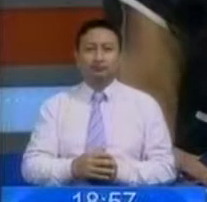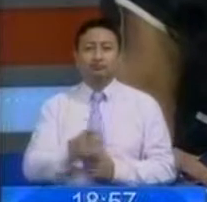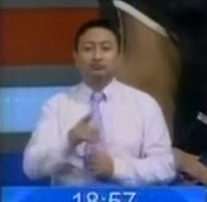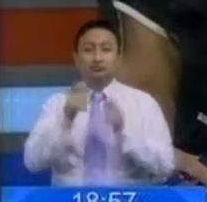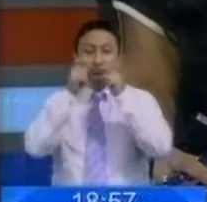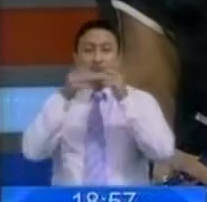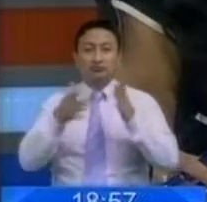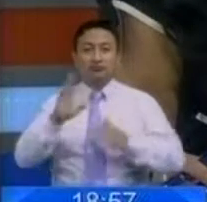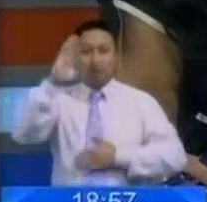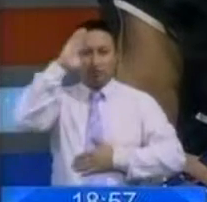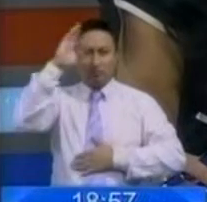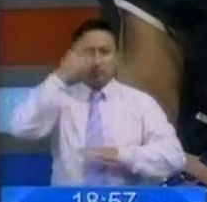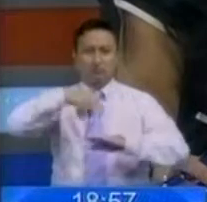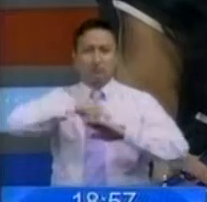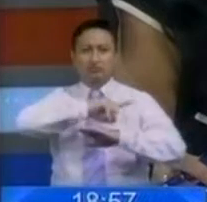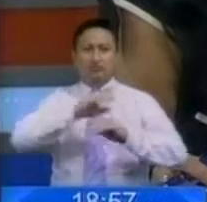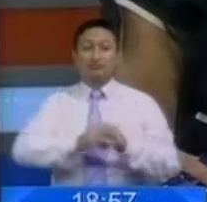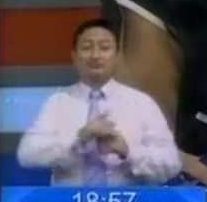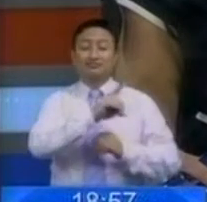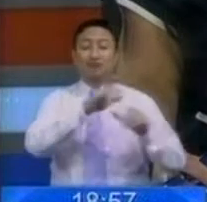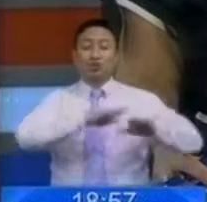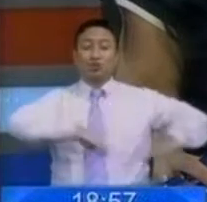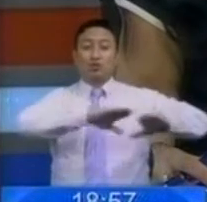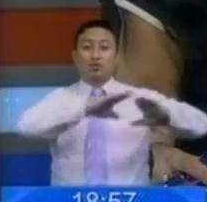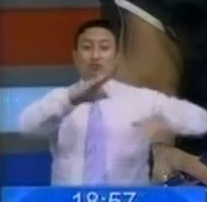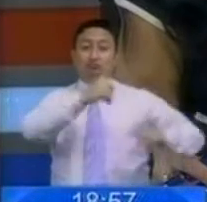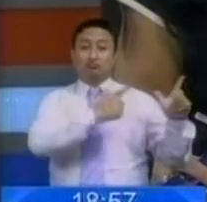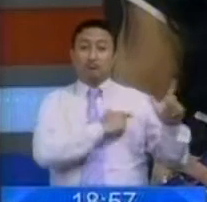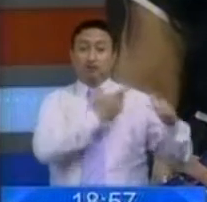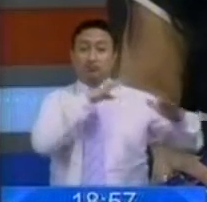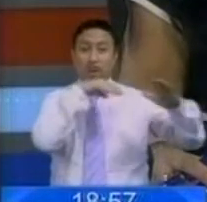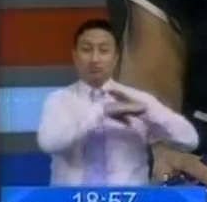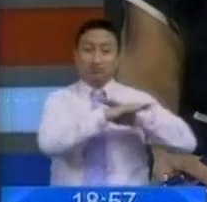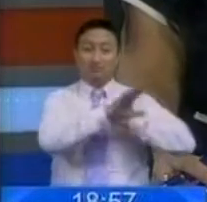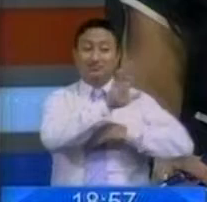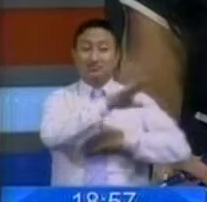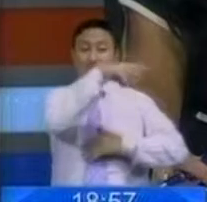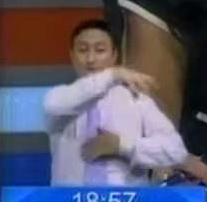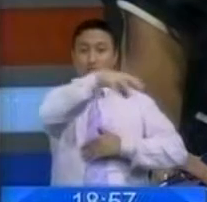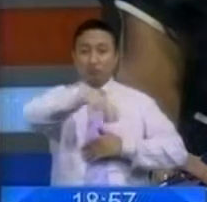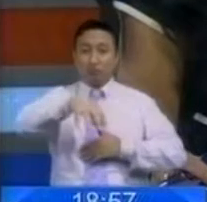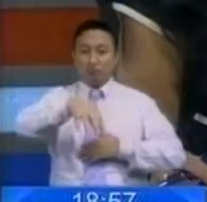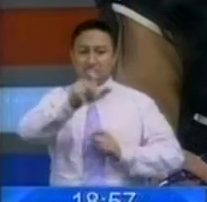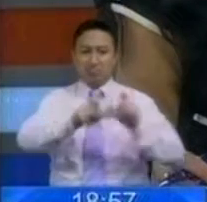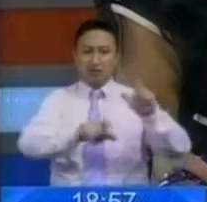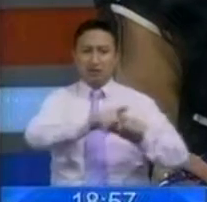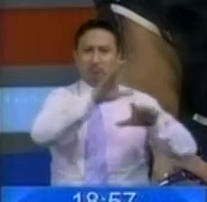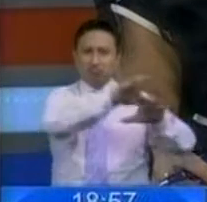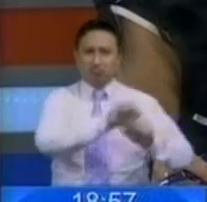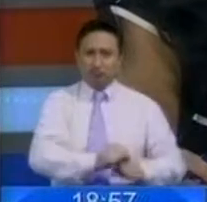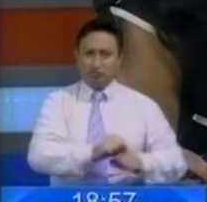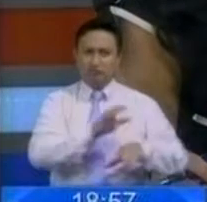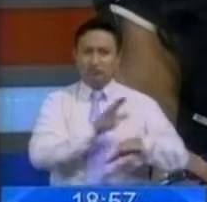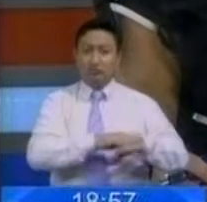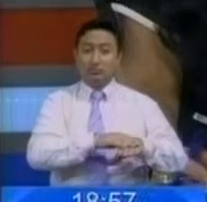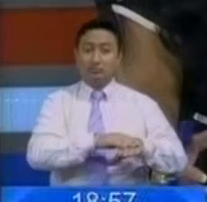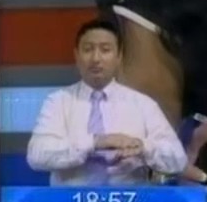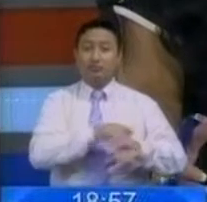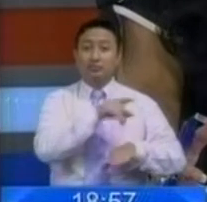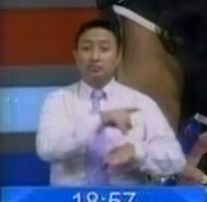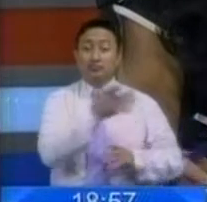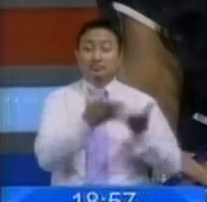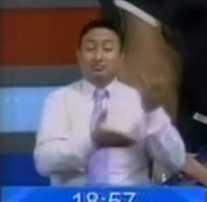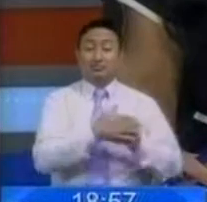La Fiscalía y la Policía Nacional allanaron dependencias militares en 5 ciudades del país y detuvieron a varios uniformados en servicio activo